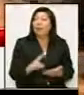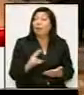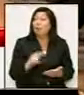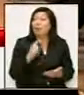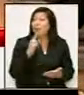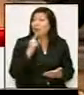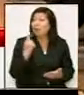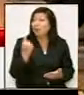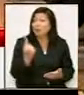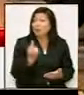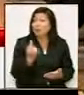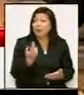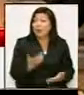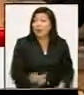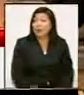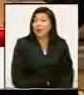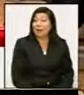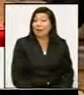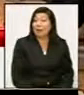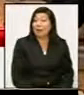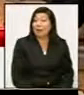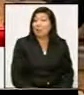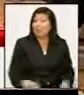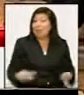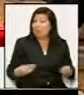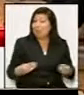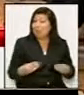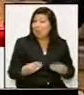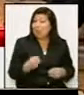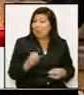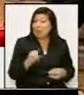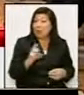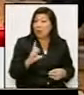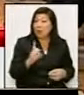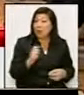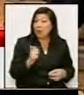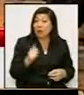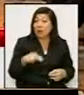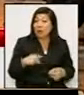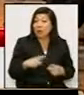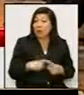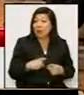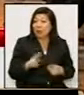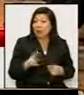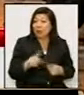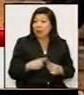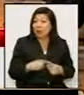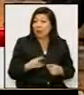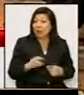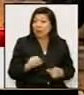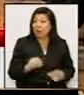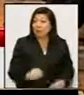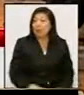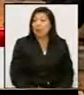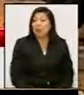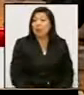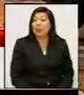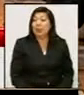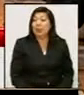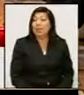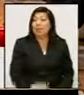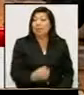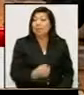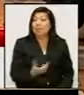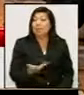solamente es Machu Picchu y Ollantaytambo, que es prácticamente donde se ha exclusivizado y se ha monopolizado.